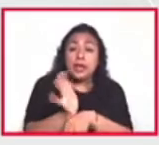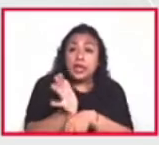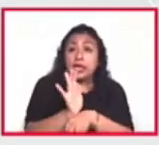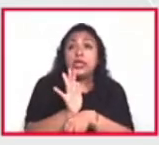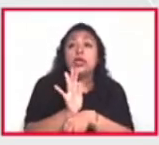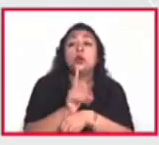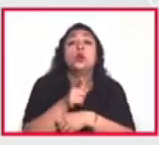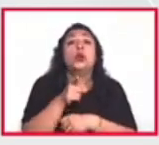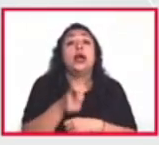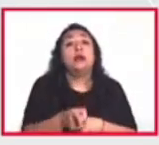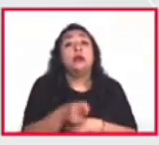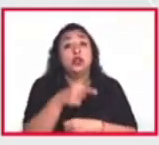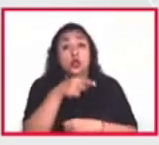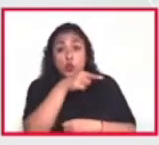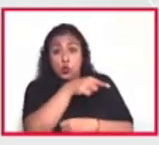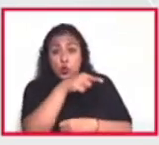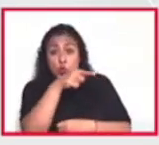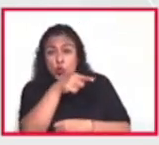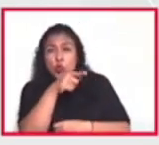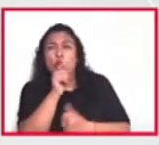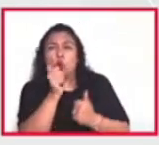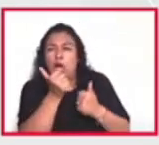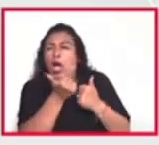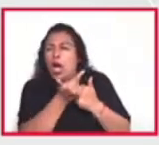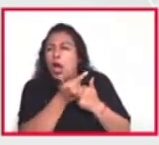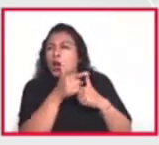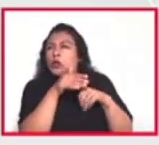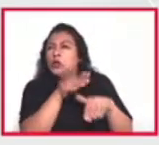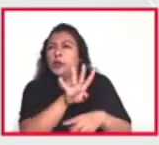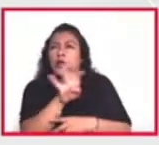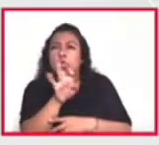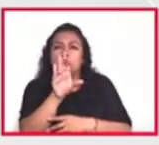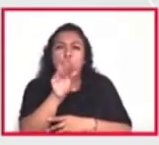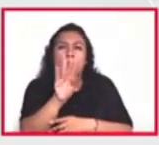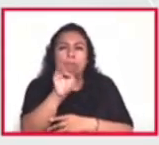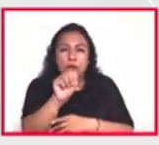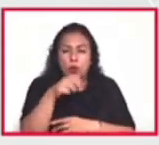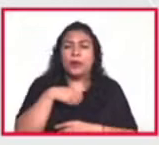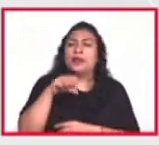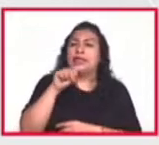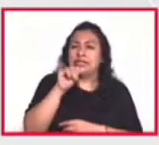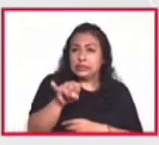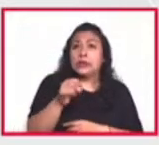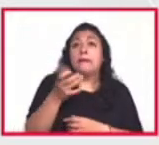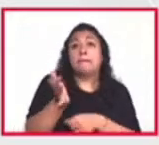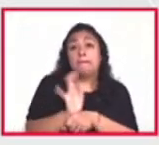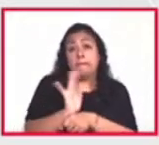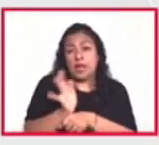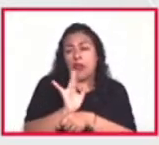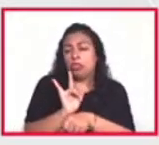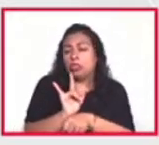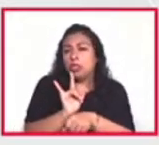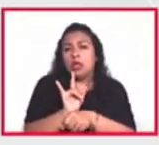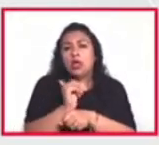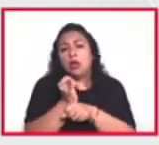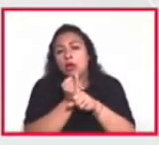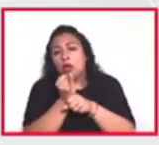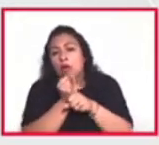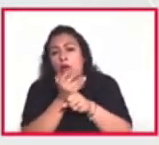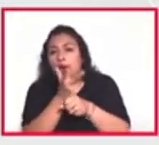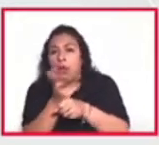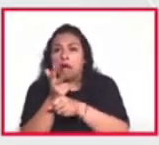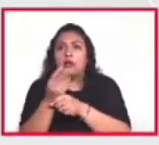tú hiciste algo que tiene que ver con 499. Sí, justamente es una película que muestra ficción y documental. Es el más reciente trabajo del